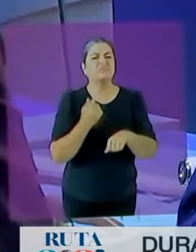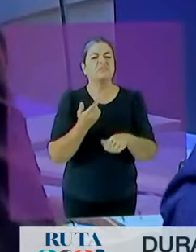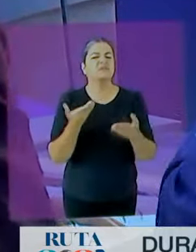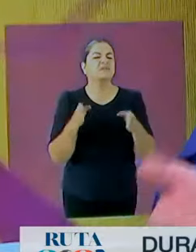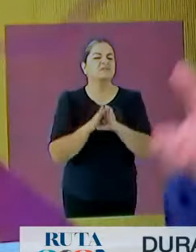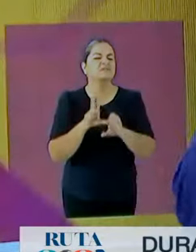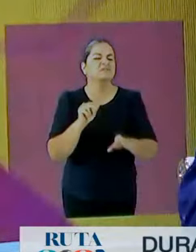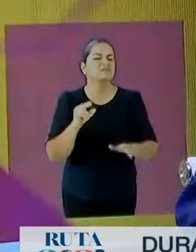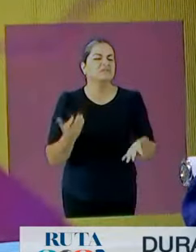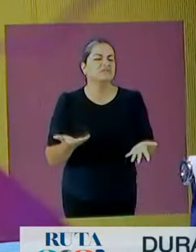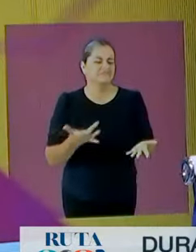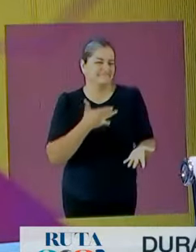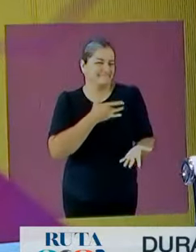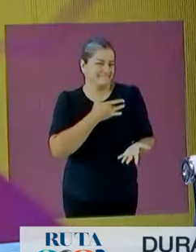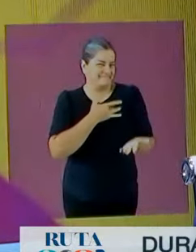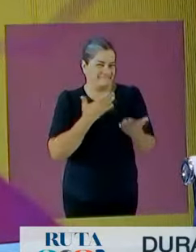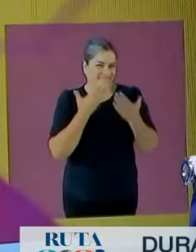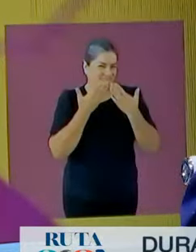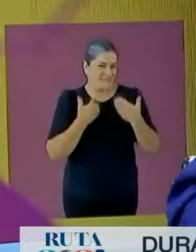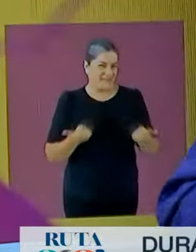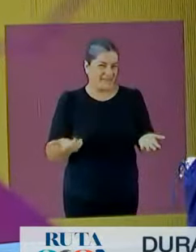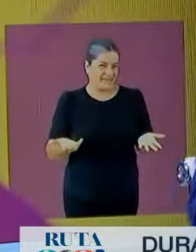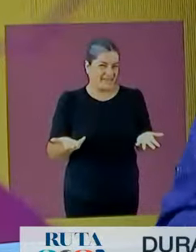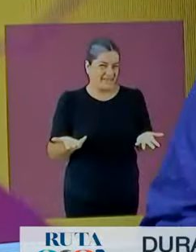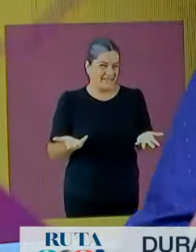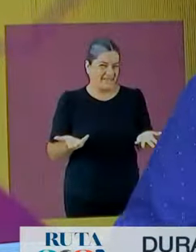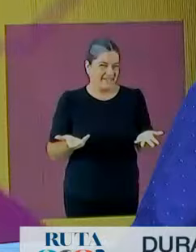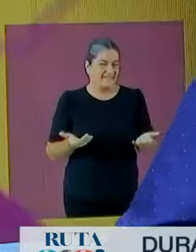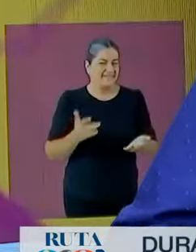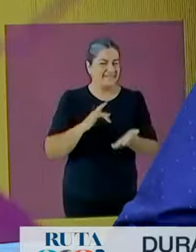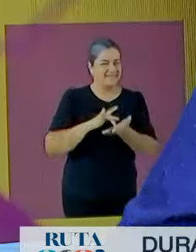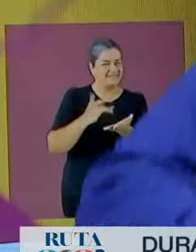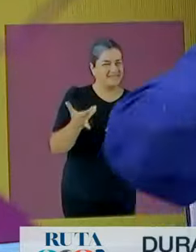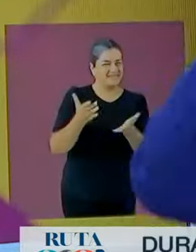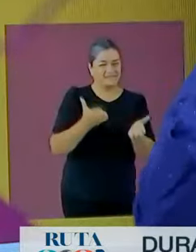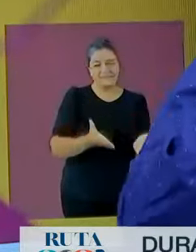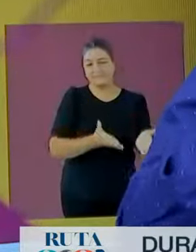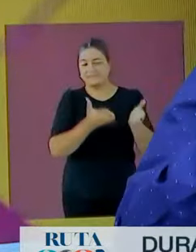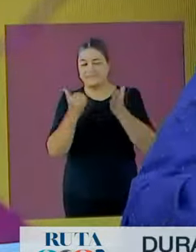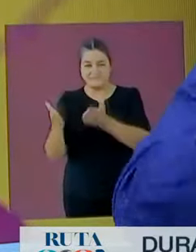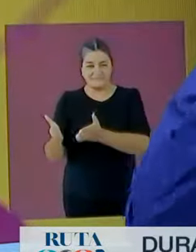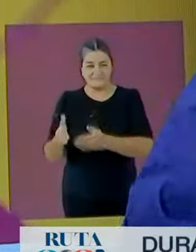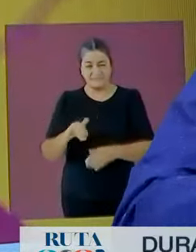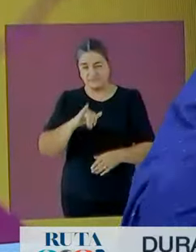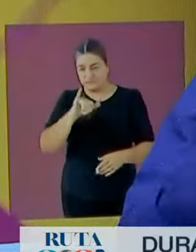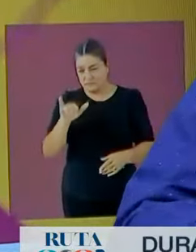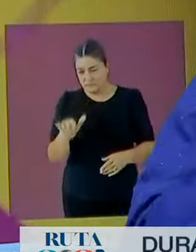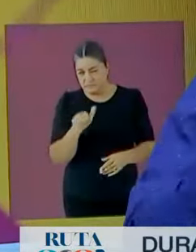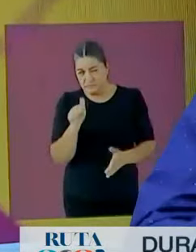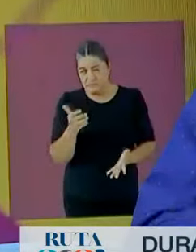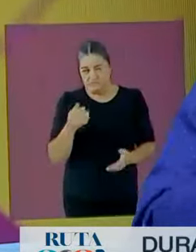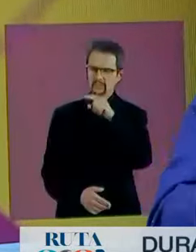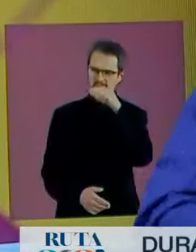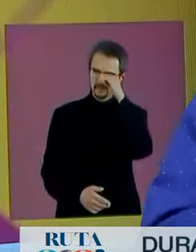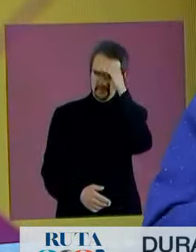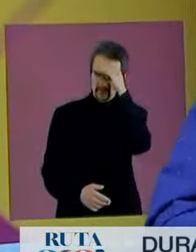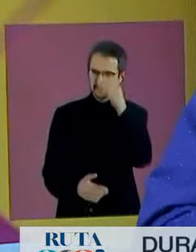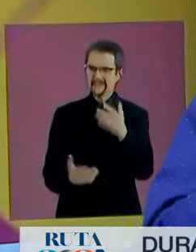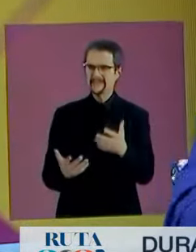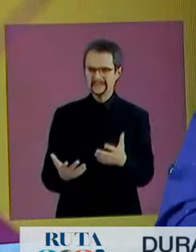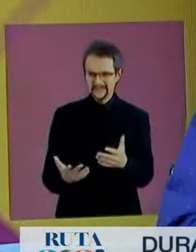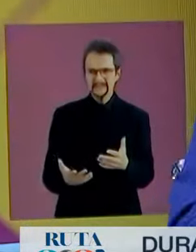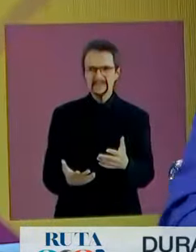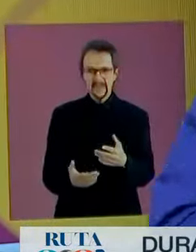ser corrupto, tapadera de corruptos. El presidente llega y dice, a ver, denme pruebas de la corrupción